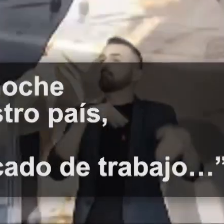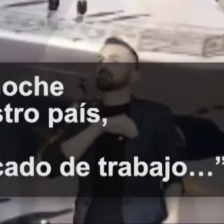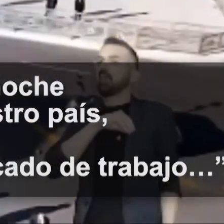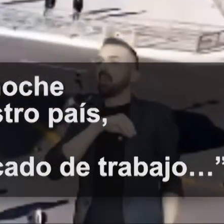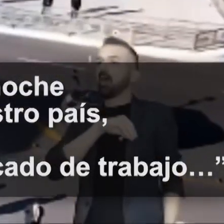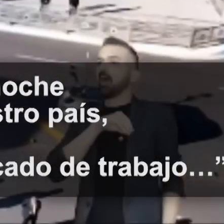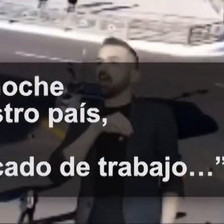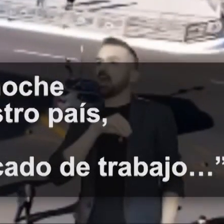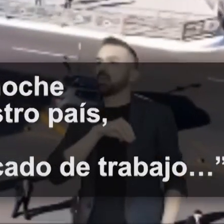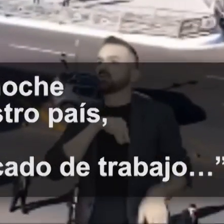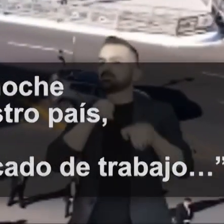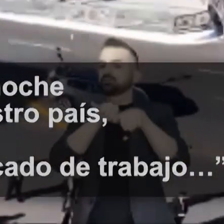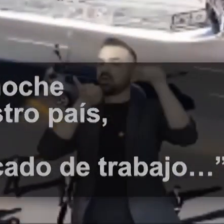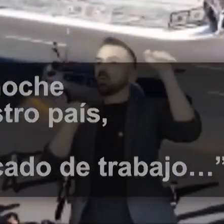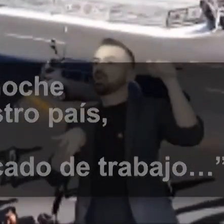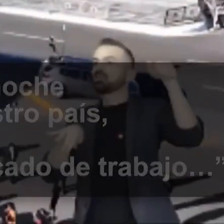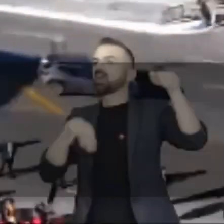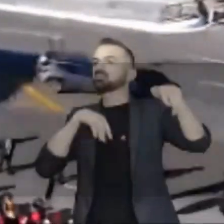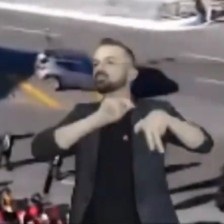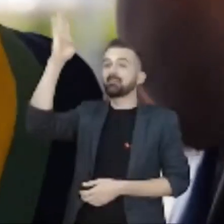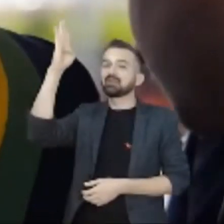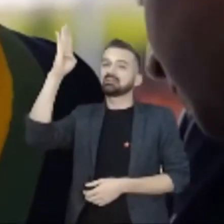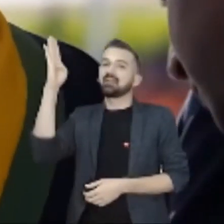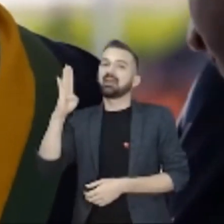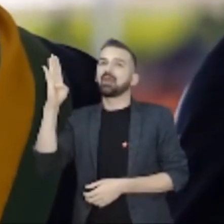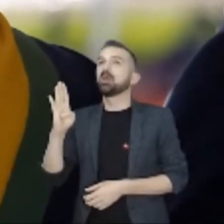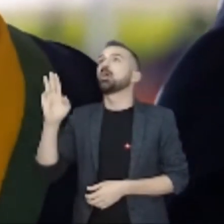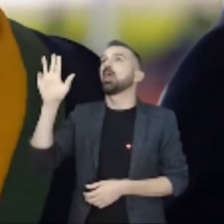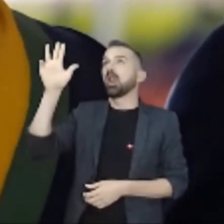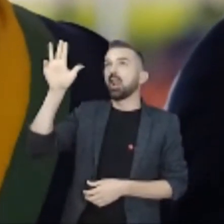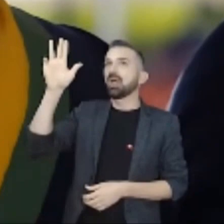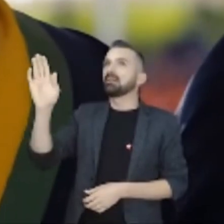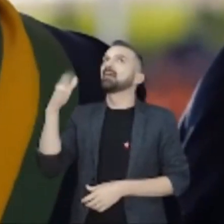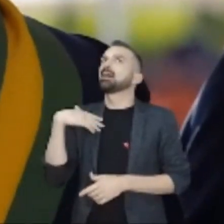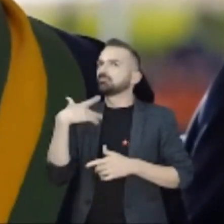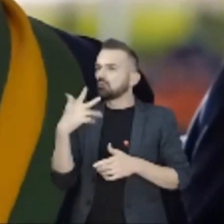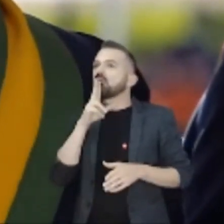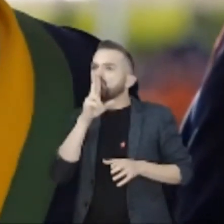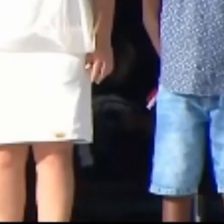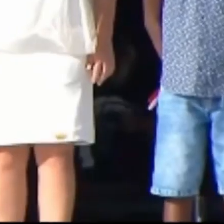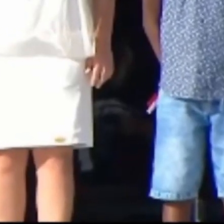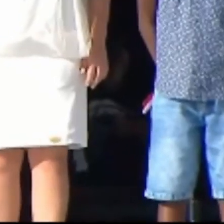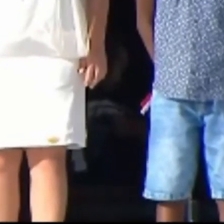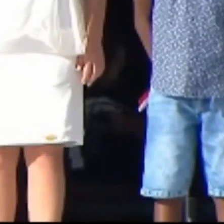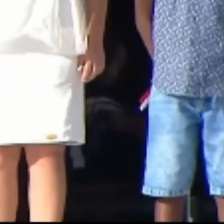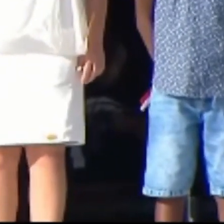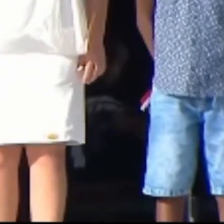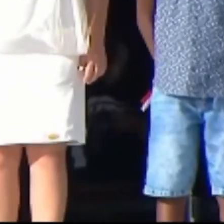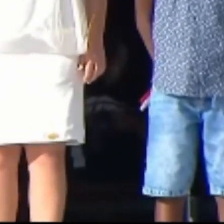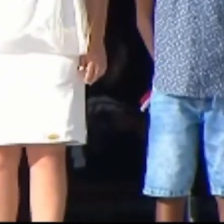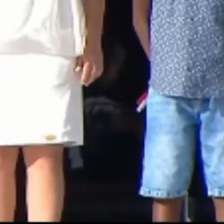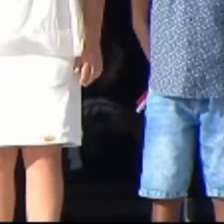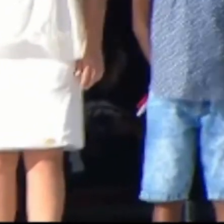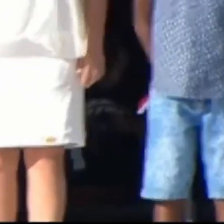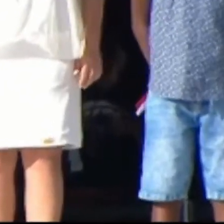raza, desigualdad en el mercado de trabajo. Así se pronunció durante el discurso de la ceremonia de investidura que marca el comienzo